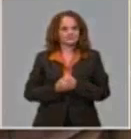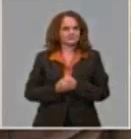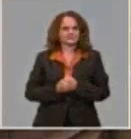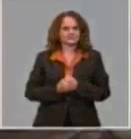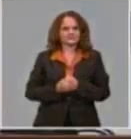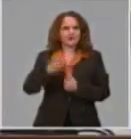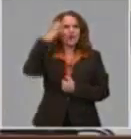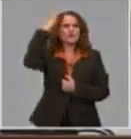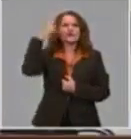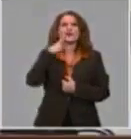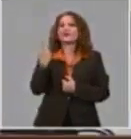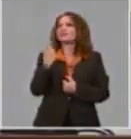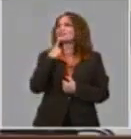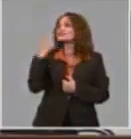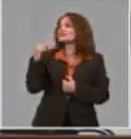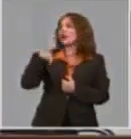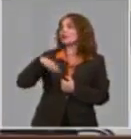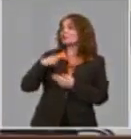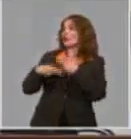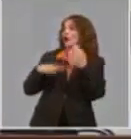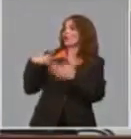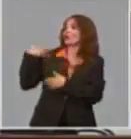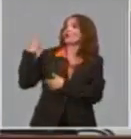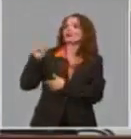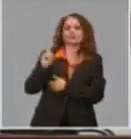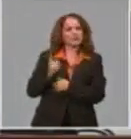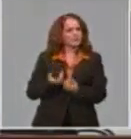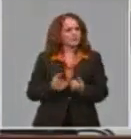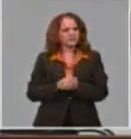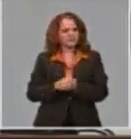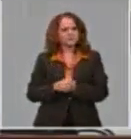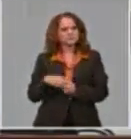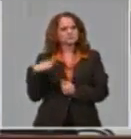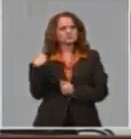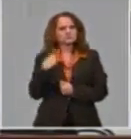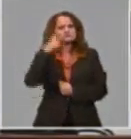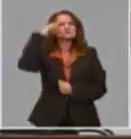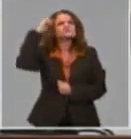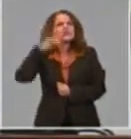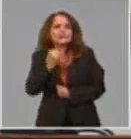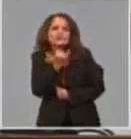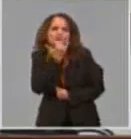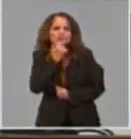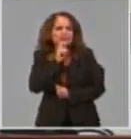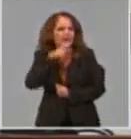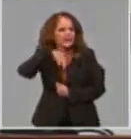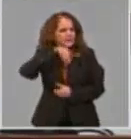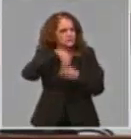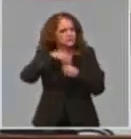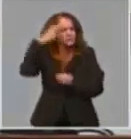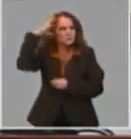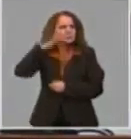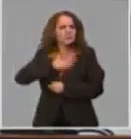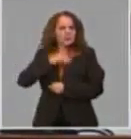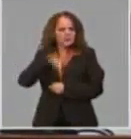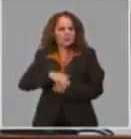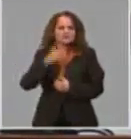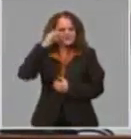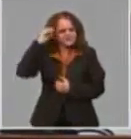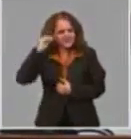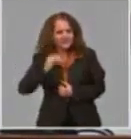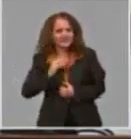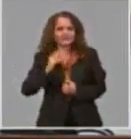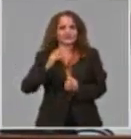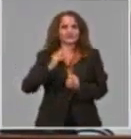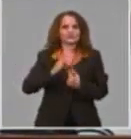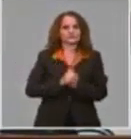alardeando de su labor. Somos los primeros que reconocemos nuestras insuficiencias, pero además hay toda una obra